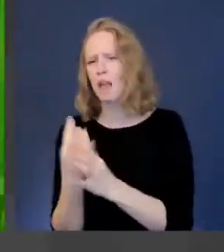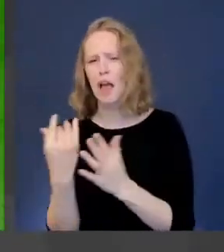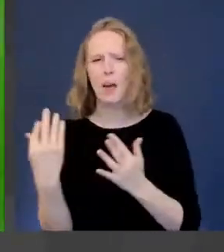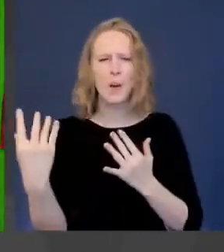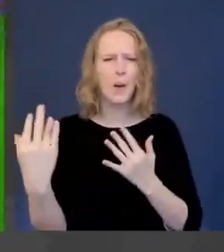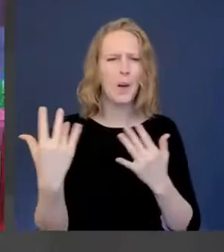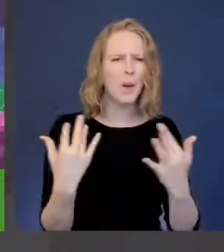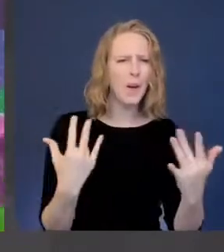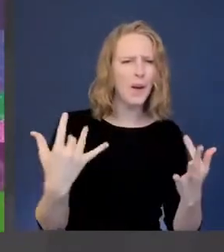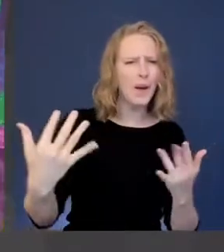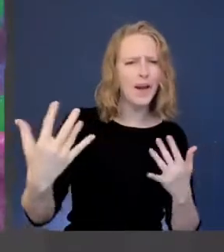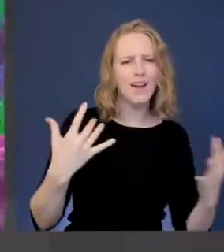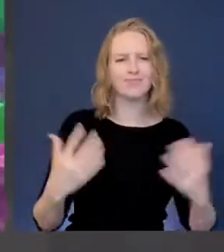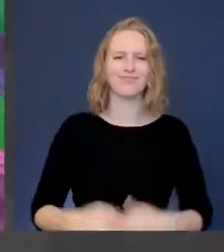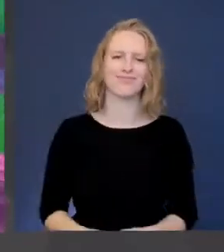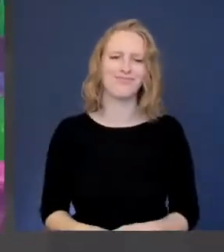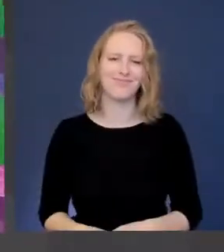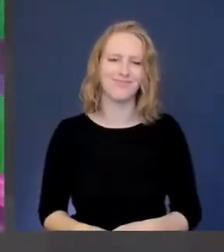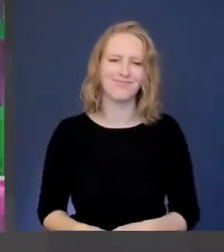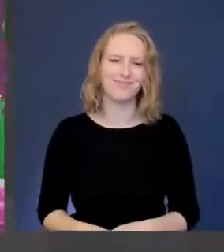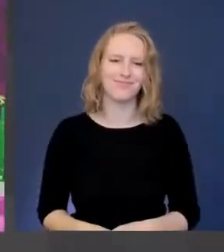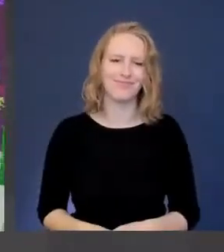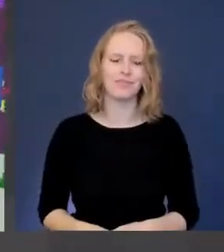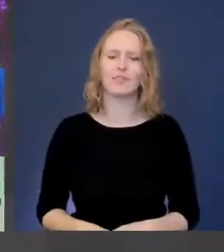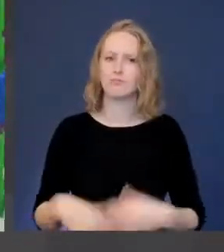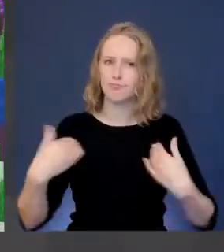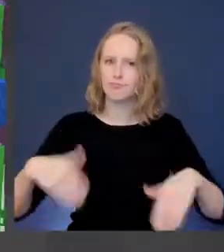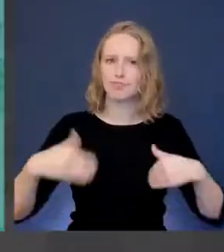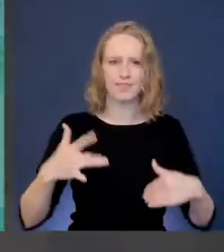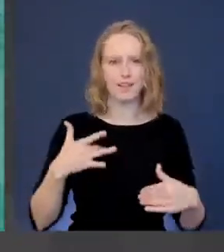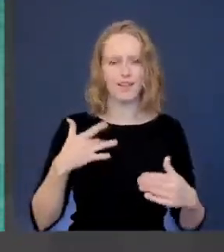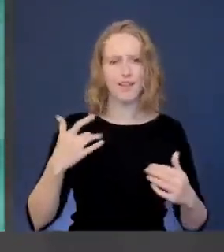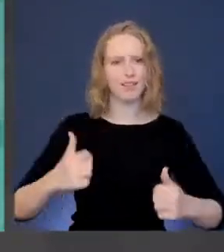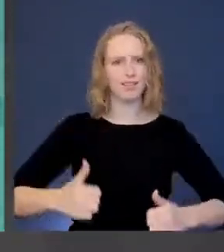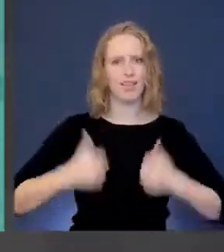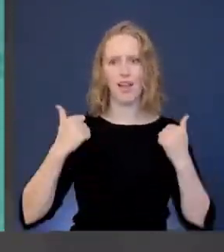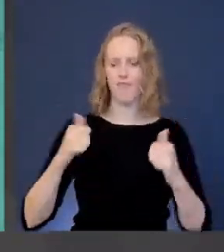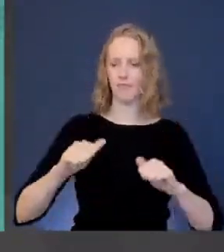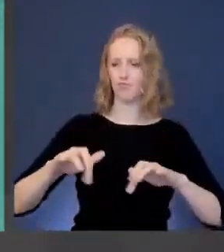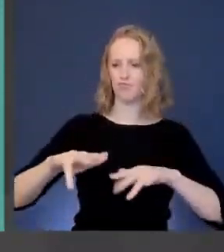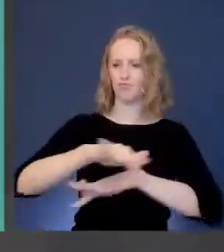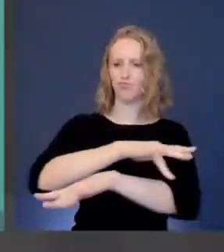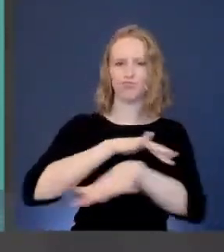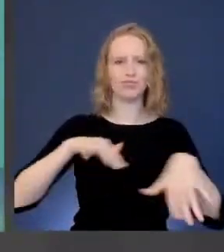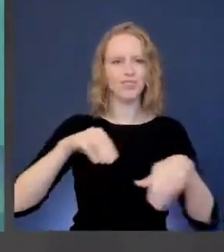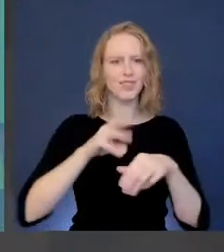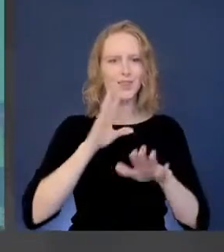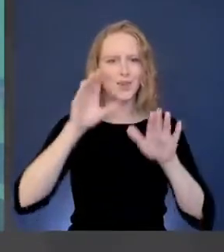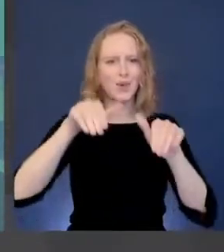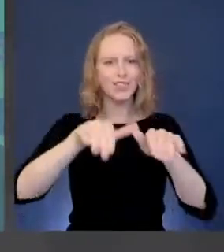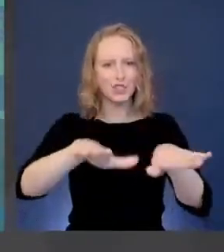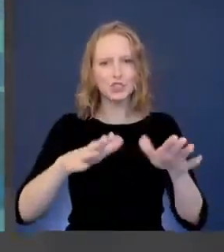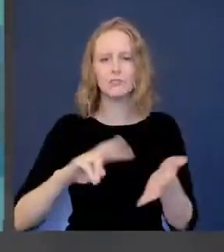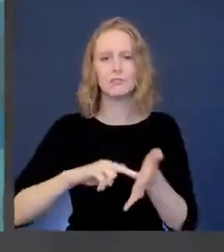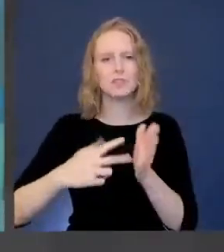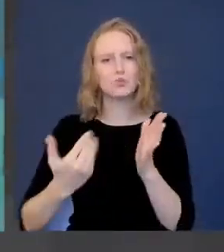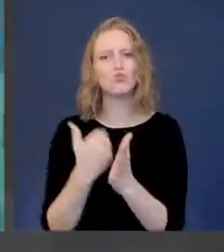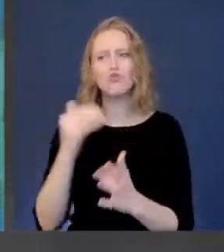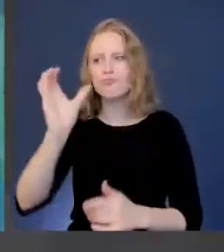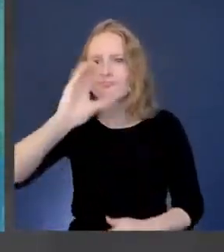hierbas marinas. La actualización que le dio vida al océano completamente y nuevas